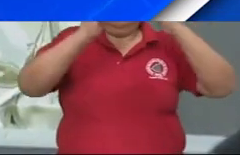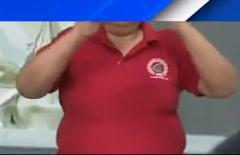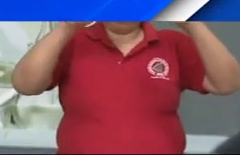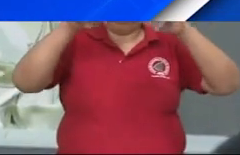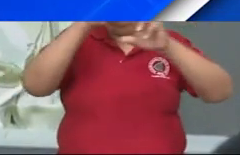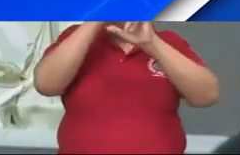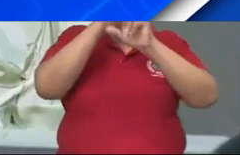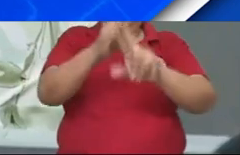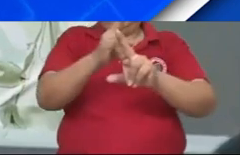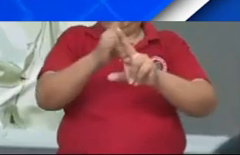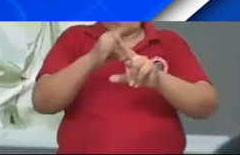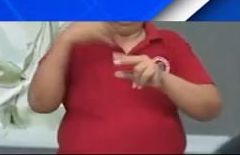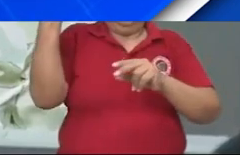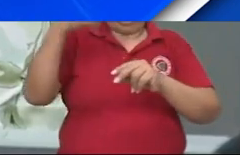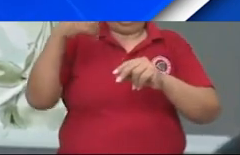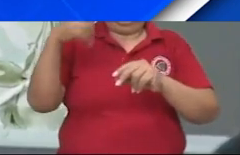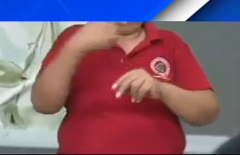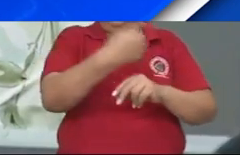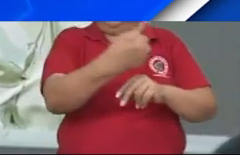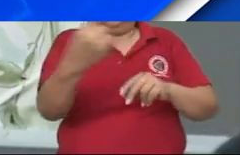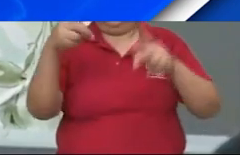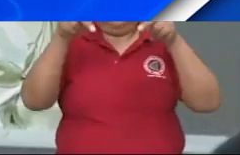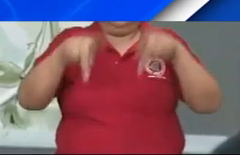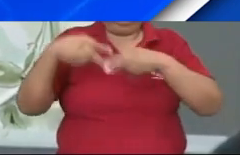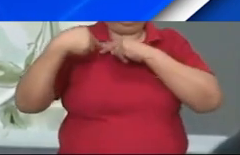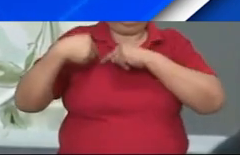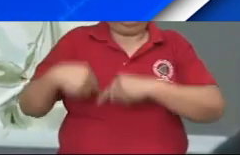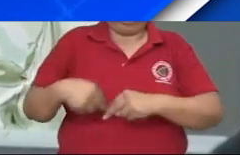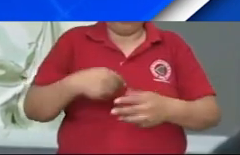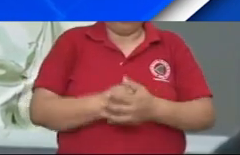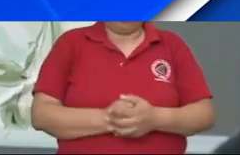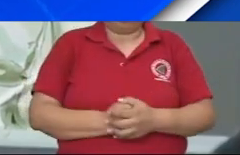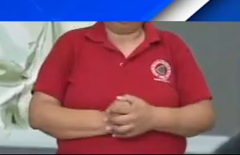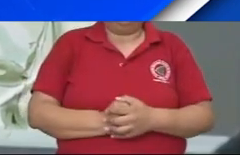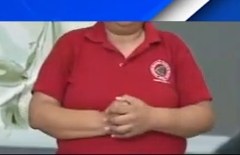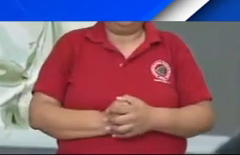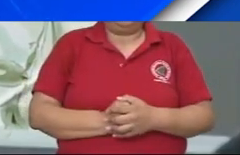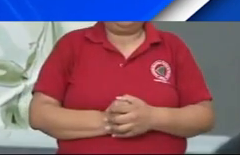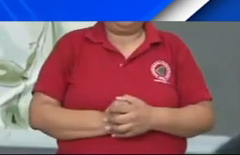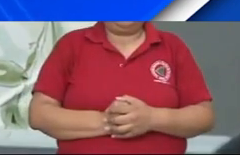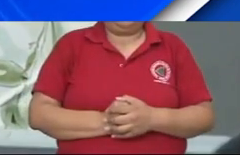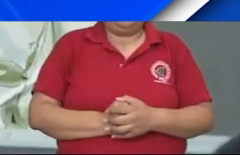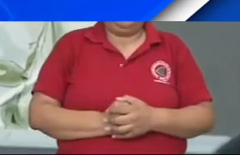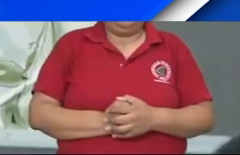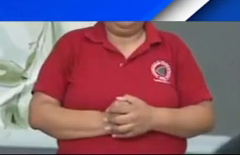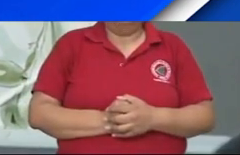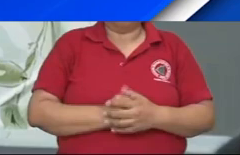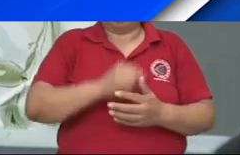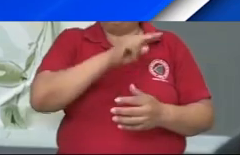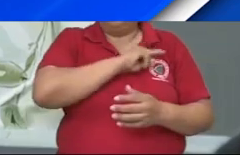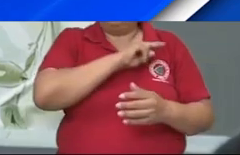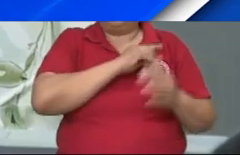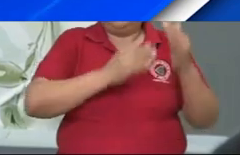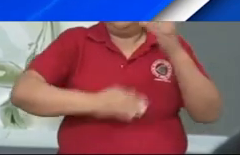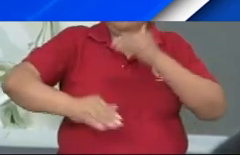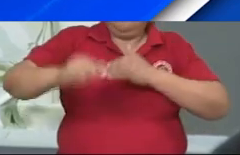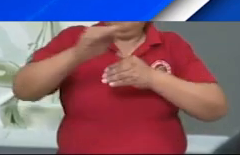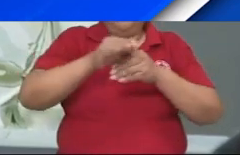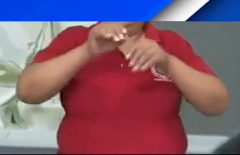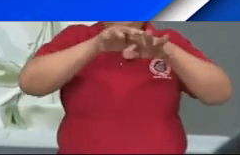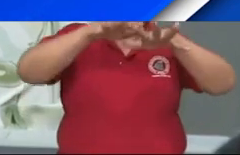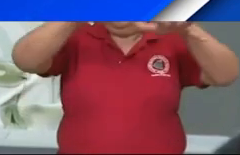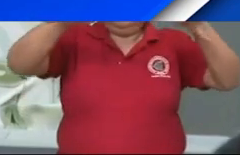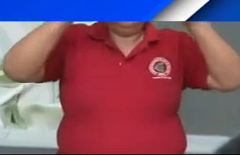y respeto de los derechos humanos. Se han ampliado las coberturas en las